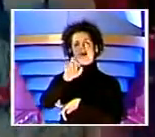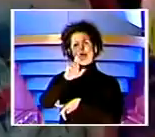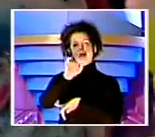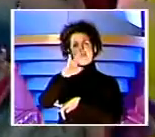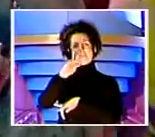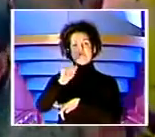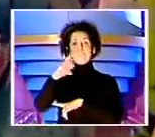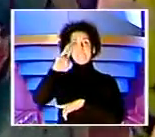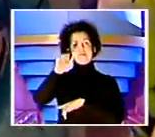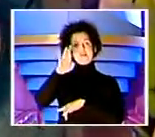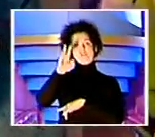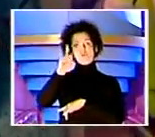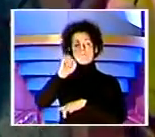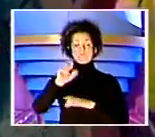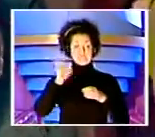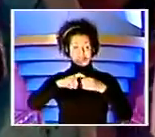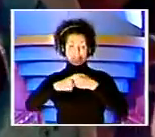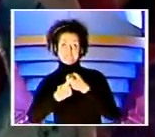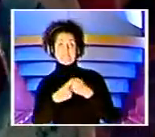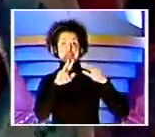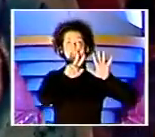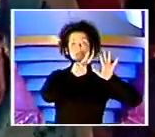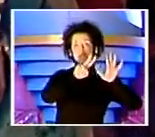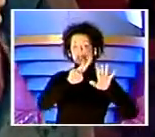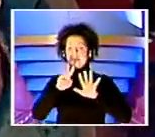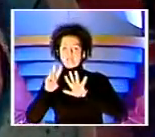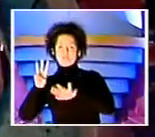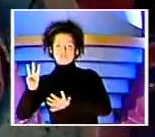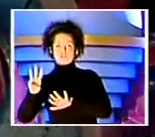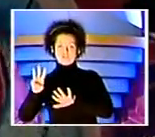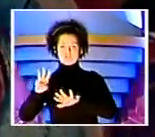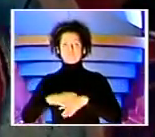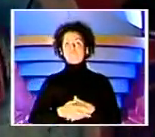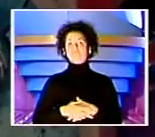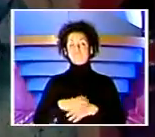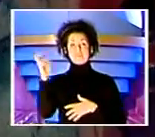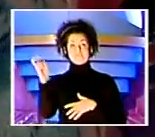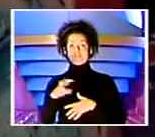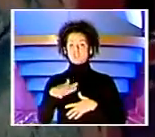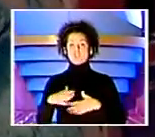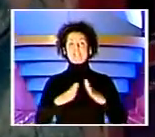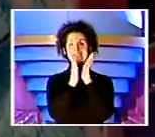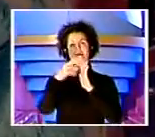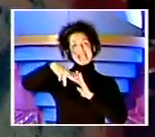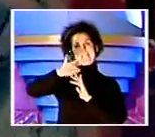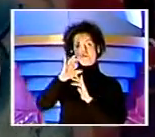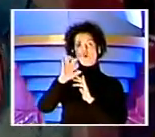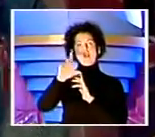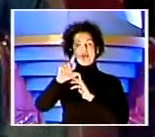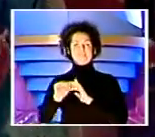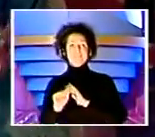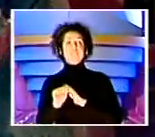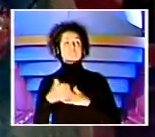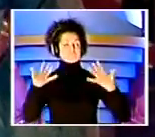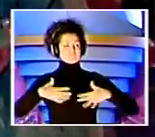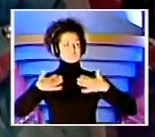Perdomo. 78 componentes nos llegan desde San Nicolás de Bari. El título del vestuario: